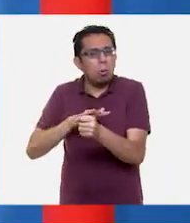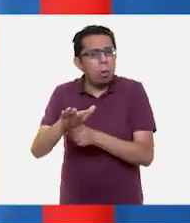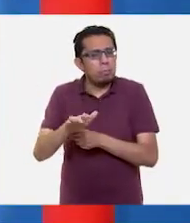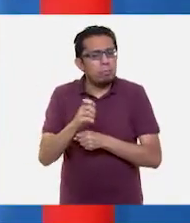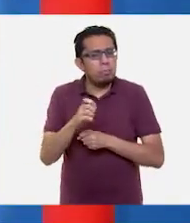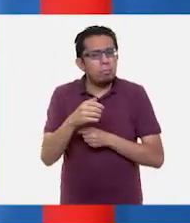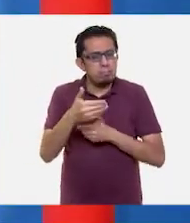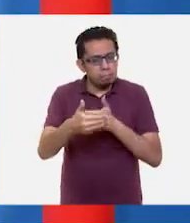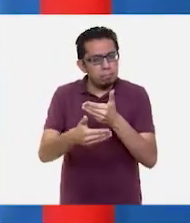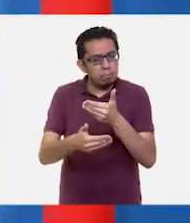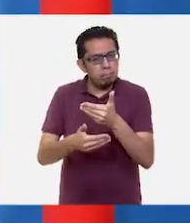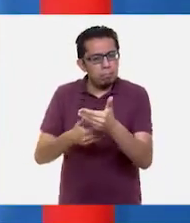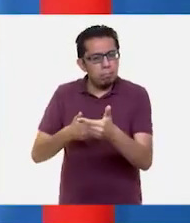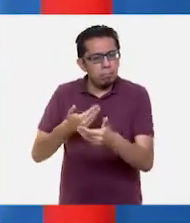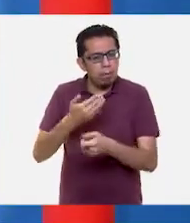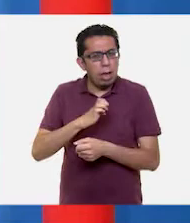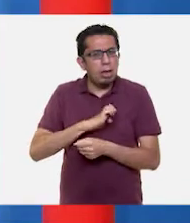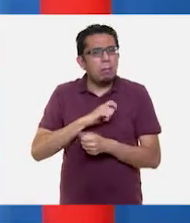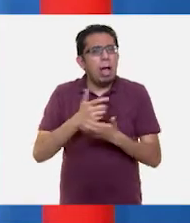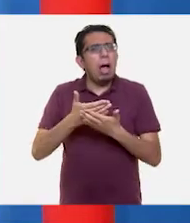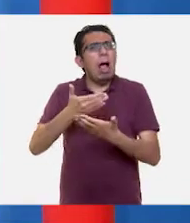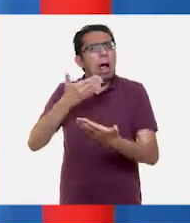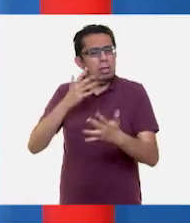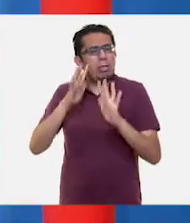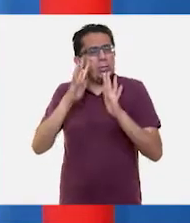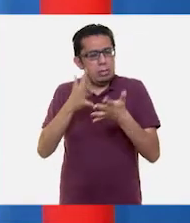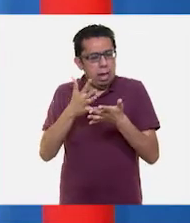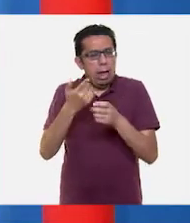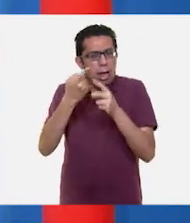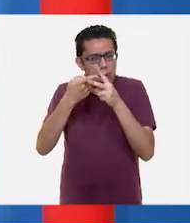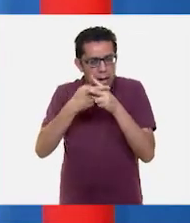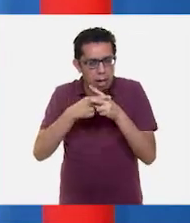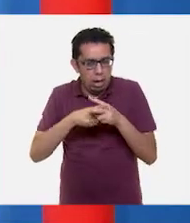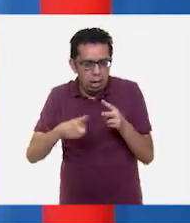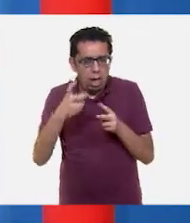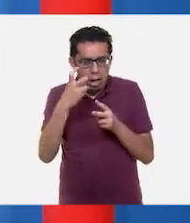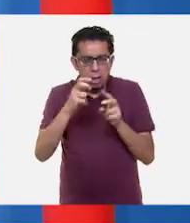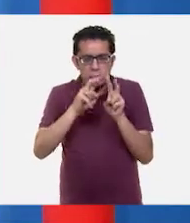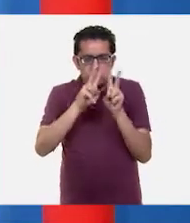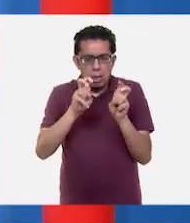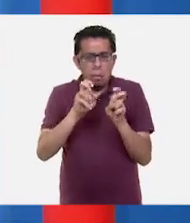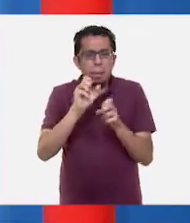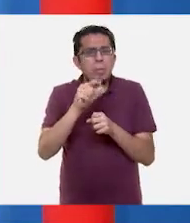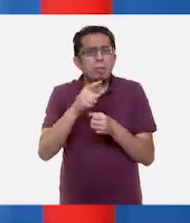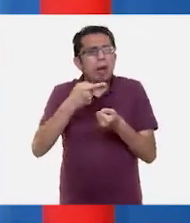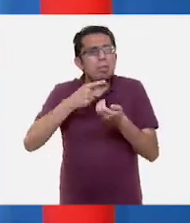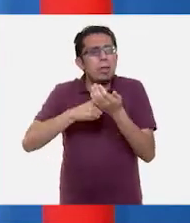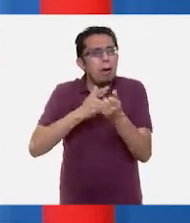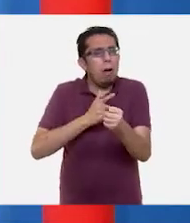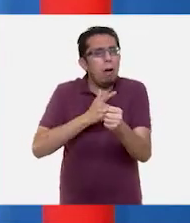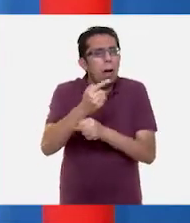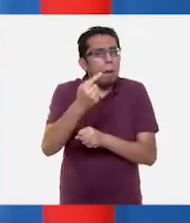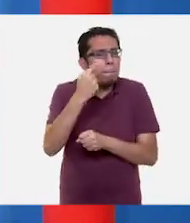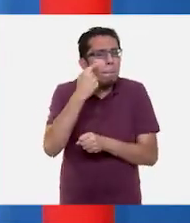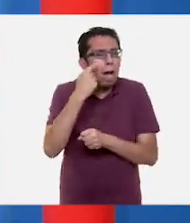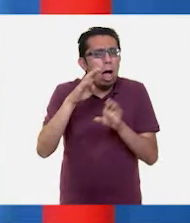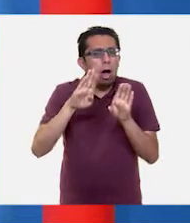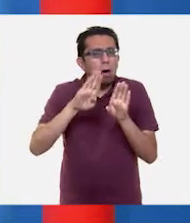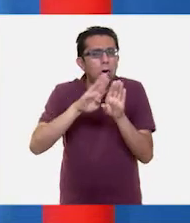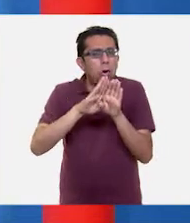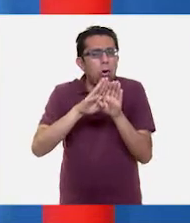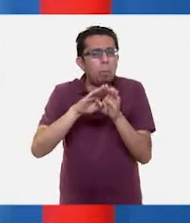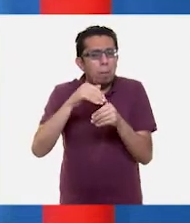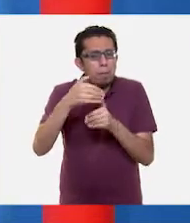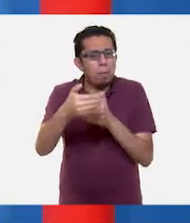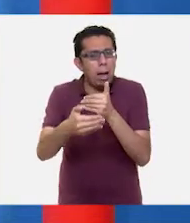En clases anteriores ya trabajamos algunas sucesiones e identificamos su regularidad y el tipo de progresión que tienen. Incluso recuerdo